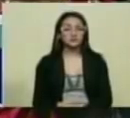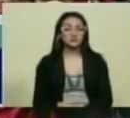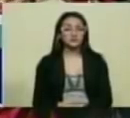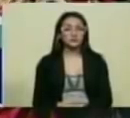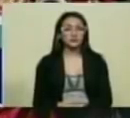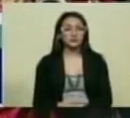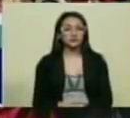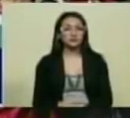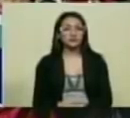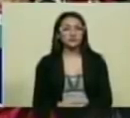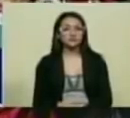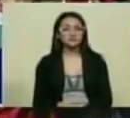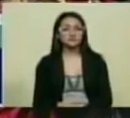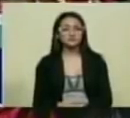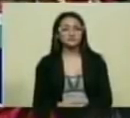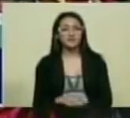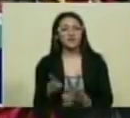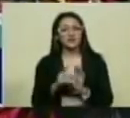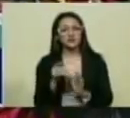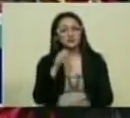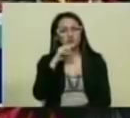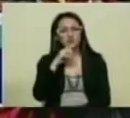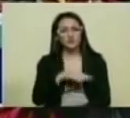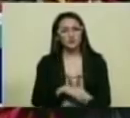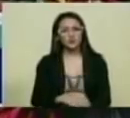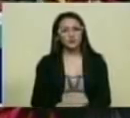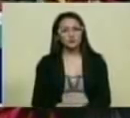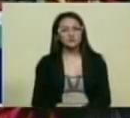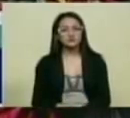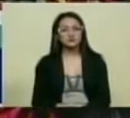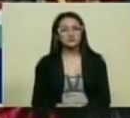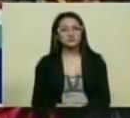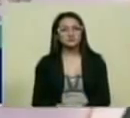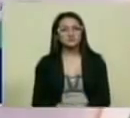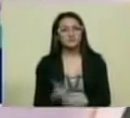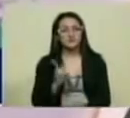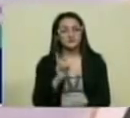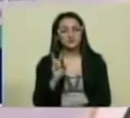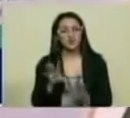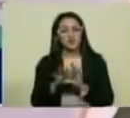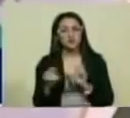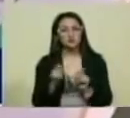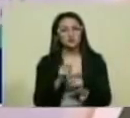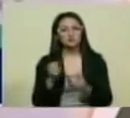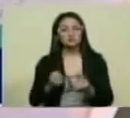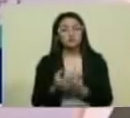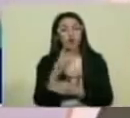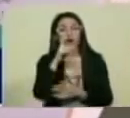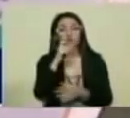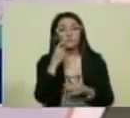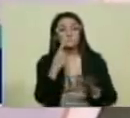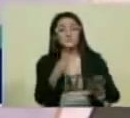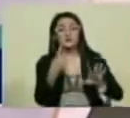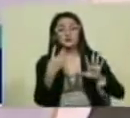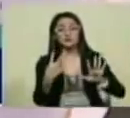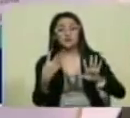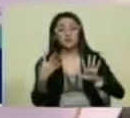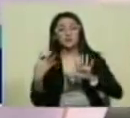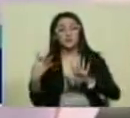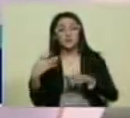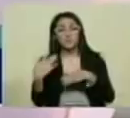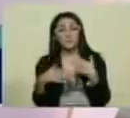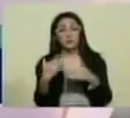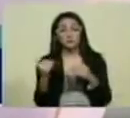así como el reconocimiento de los derechos históricos de los primeros venezolanos, constitución del año 1999, el proceso